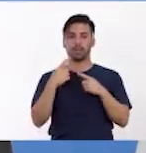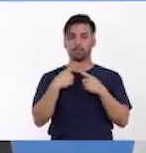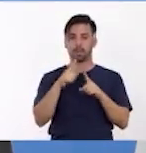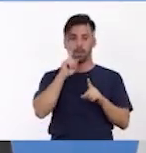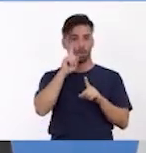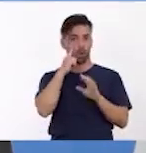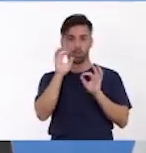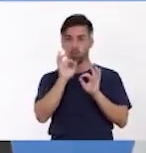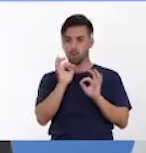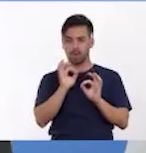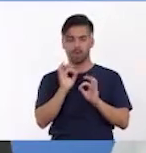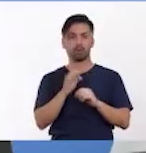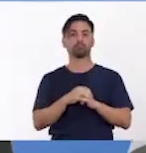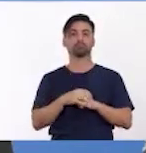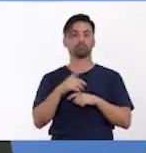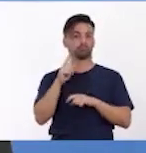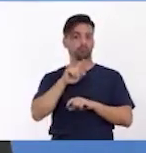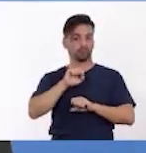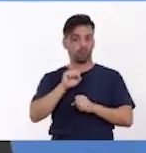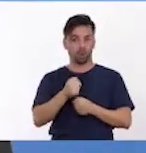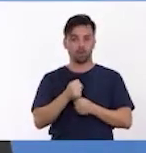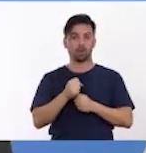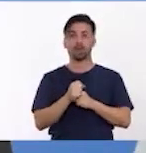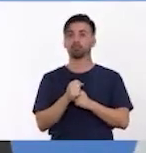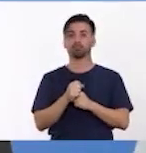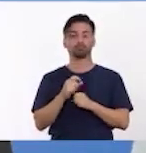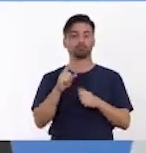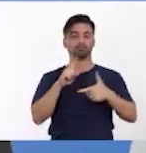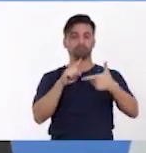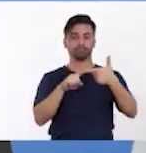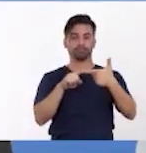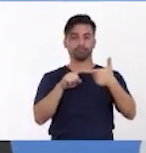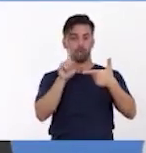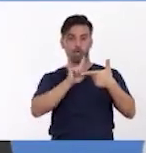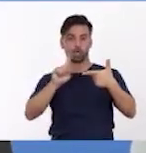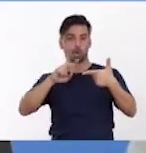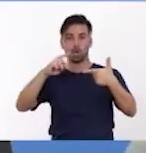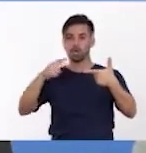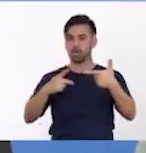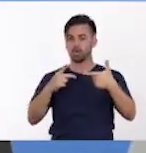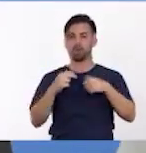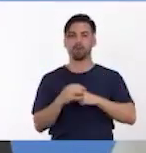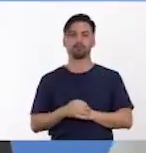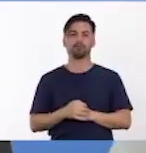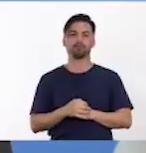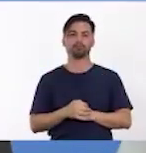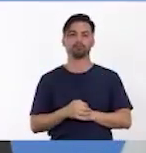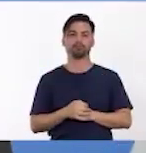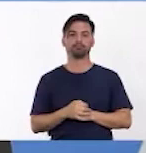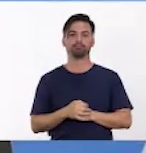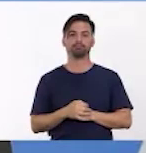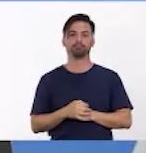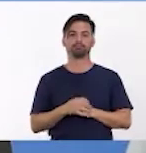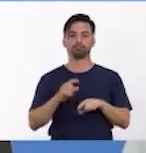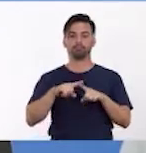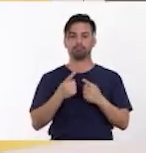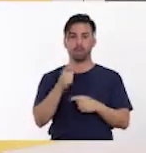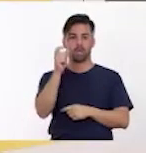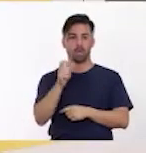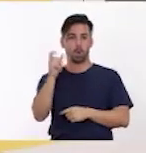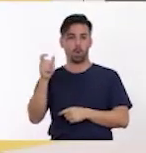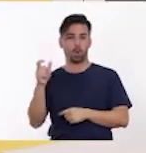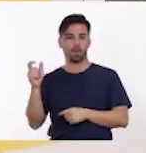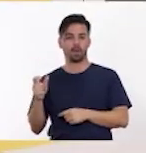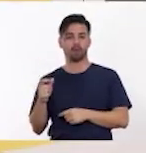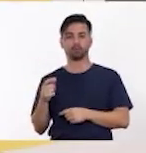no renovable, que no se reproduzca, porque sus condiciones naturales fueron alteradas por la actividad humana.